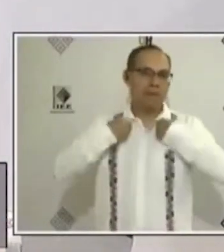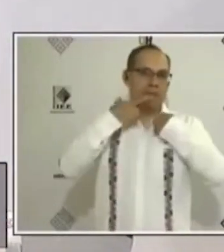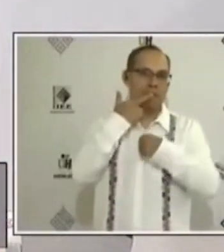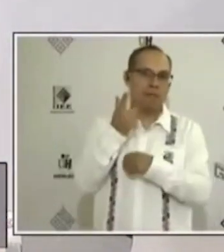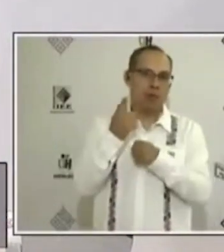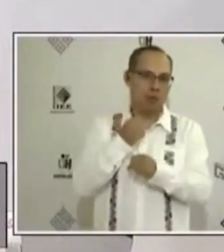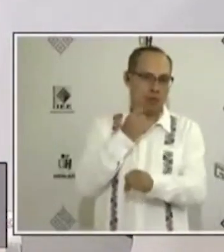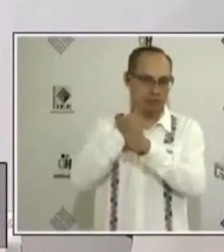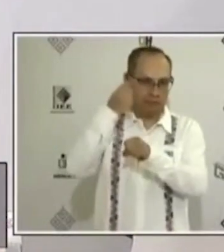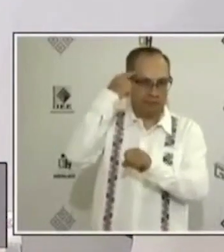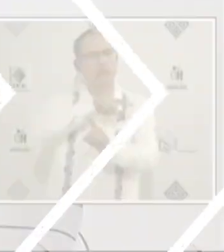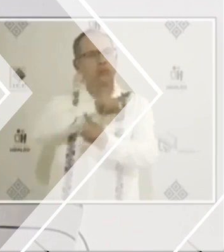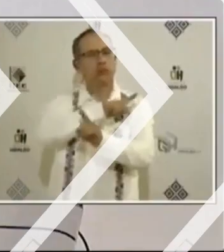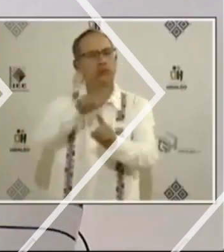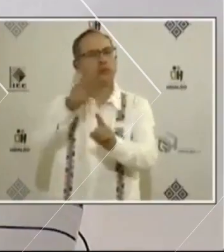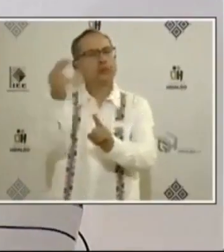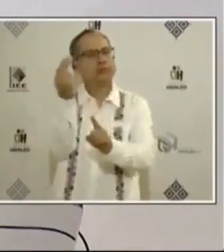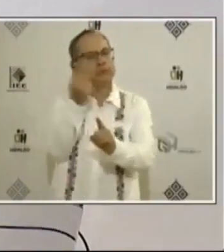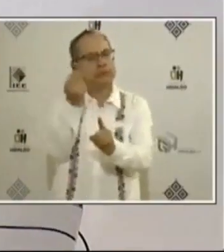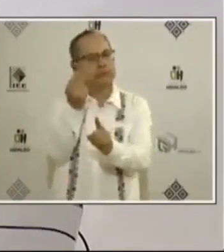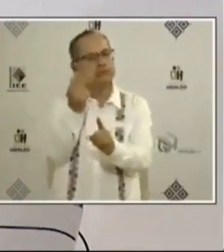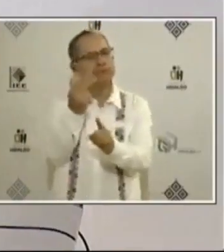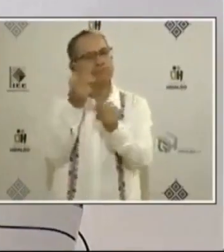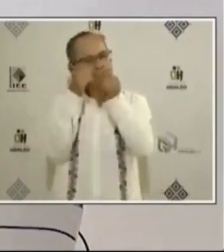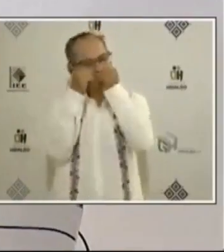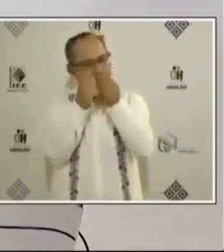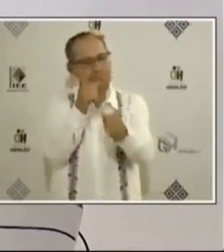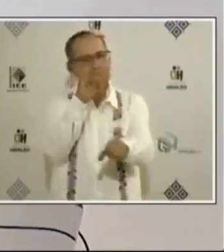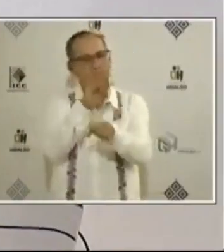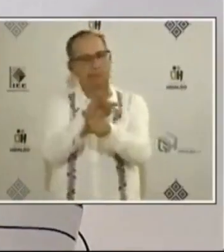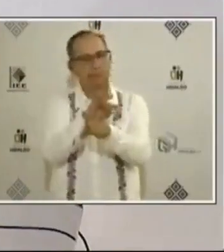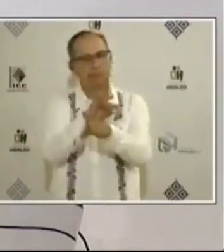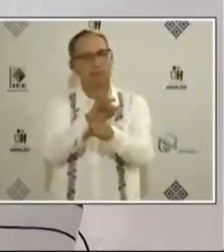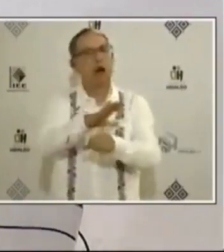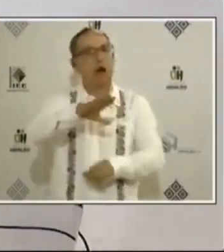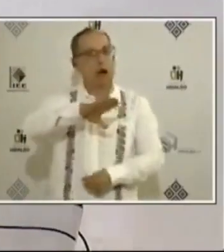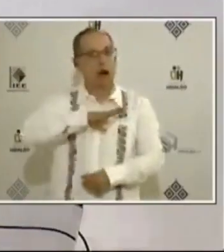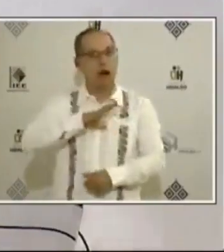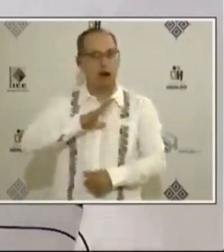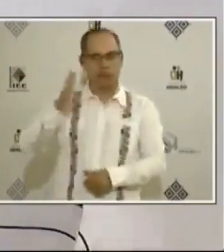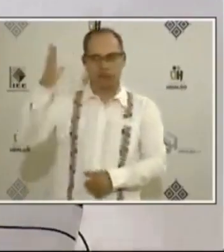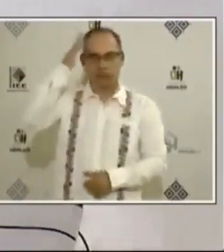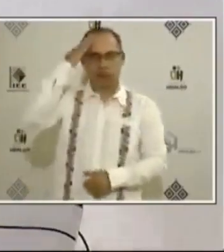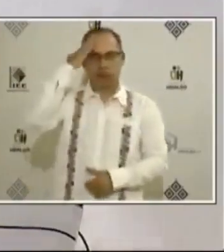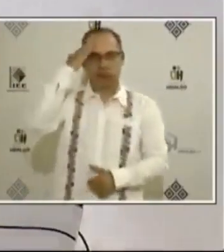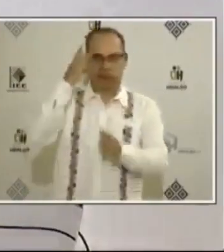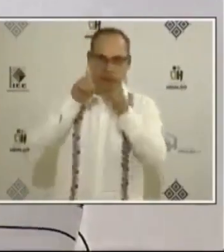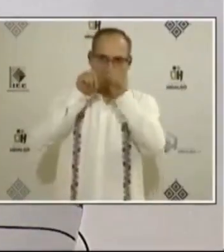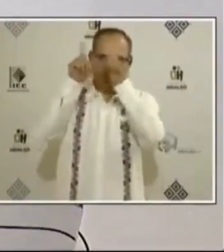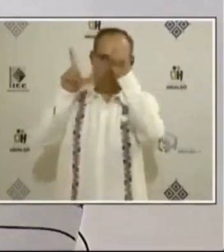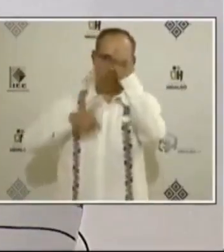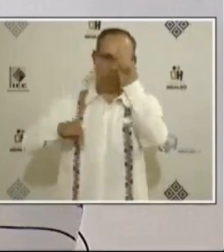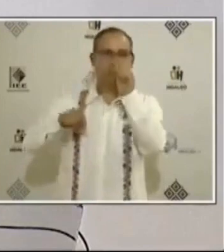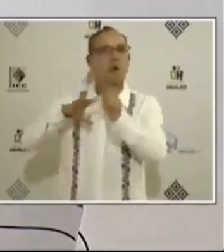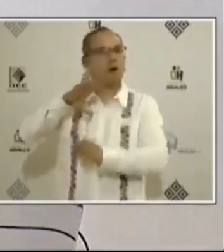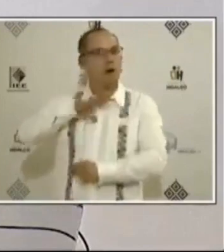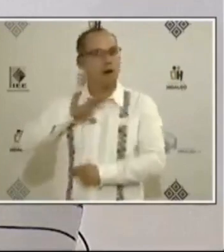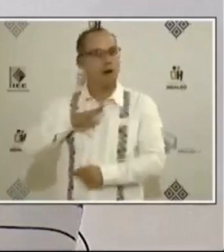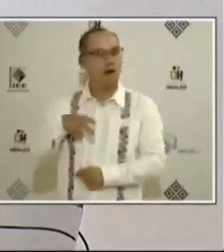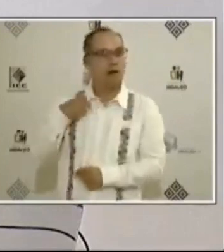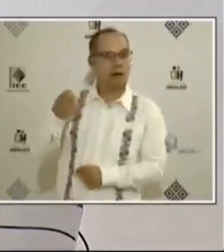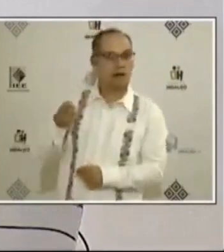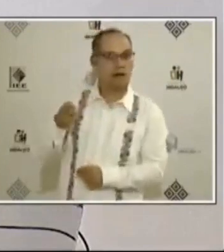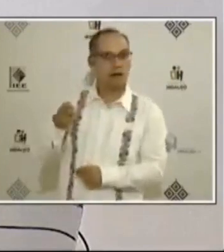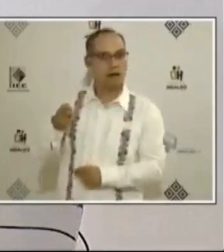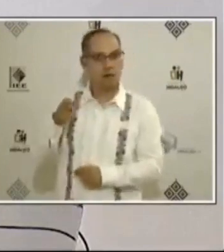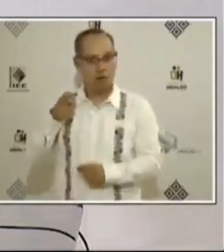las y los hidalguenses. Tenemos un líder nacional que va a ir de la mano con el desarrollo de